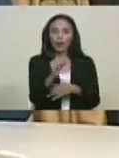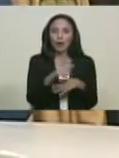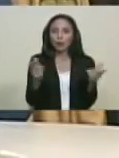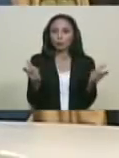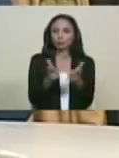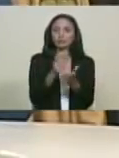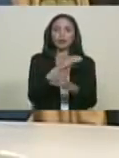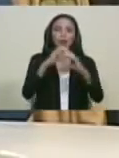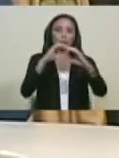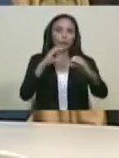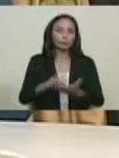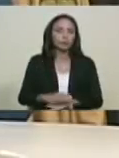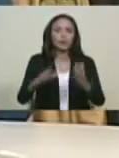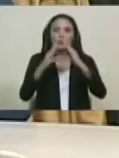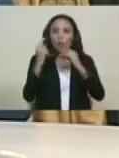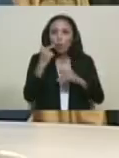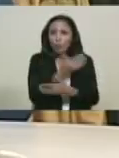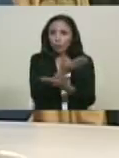camionetas